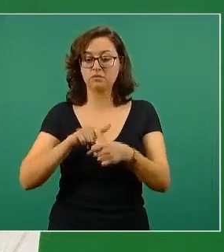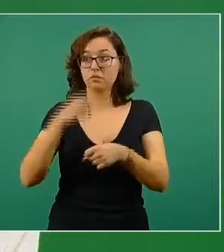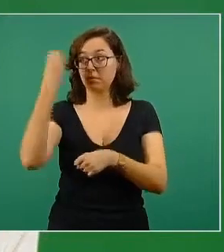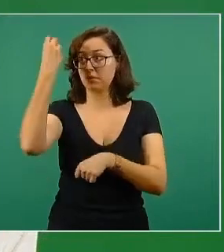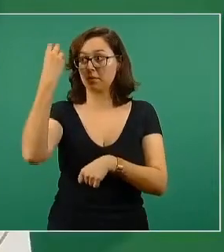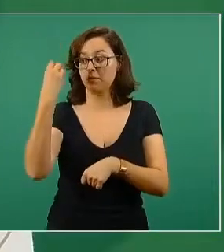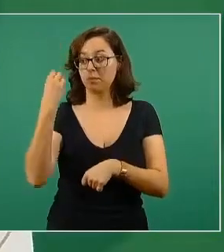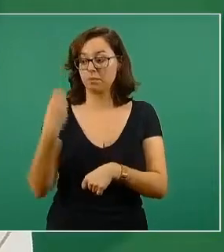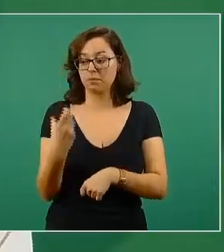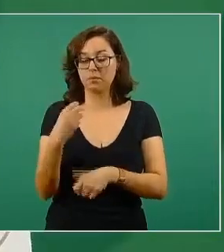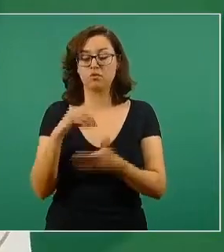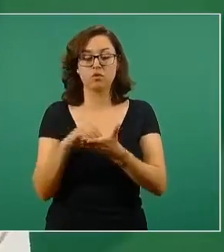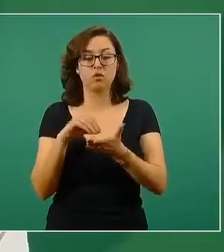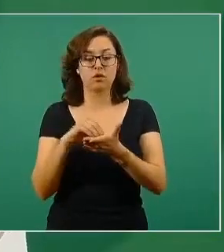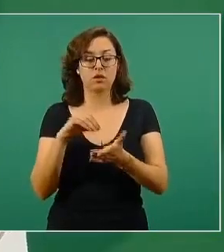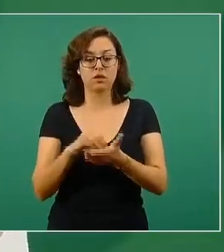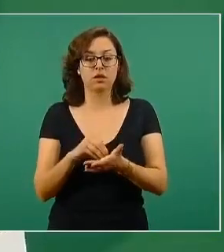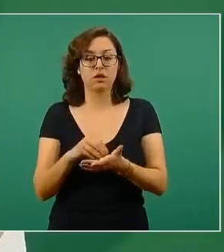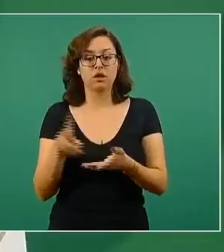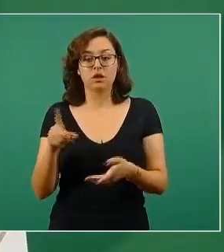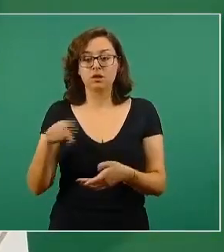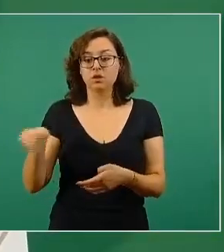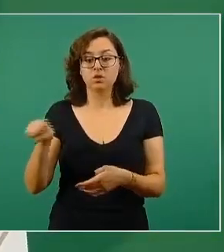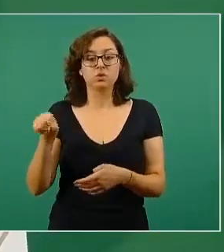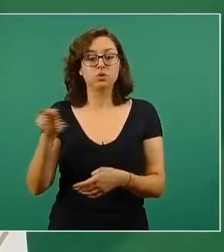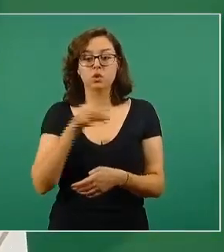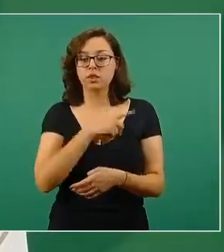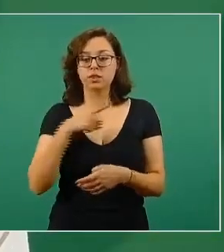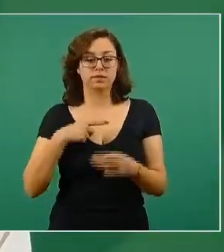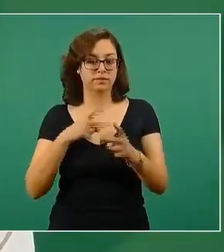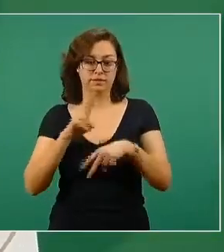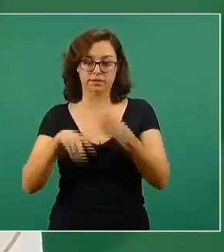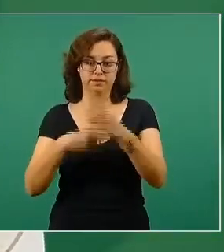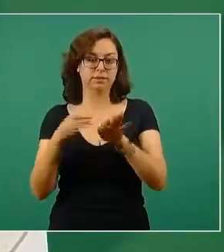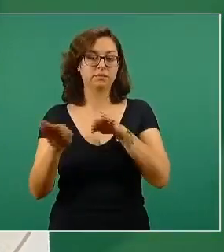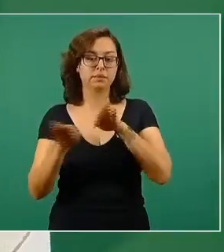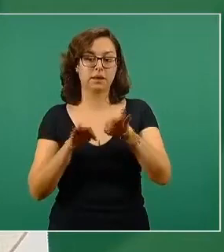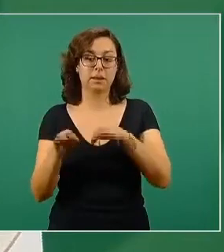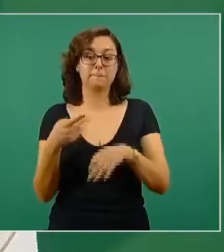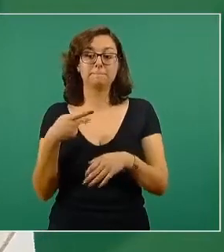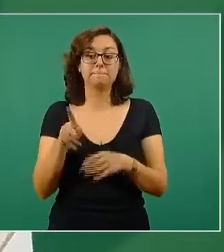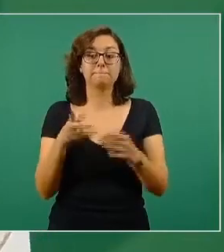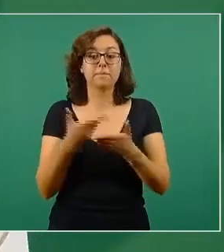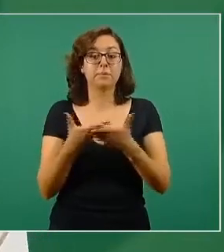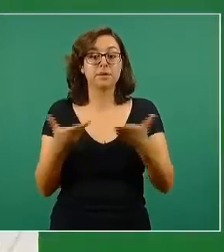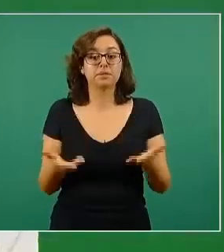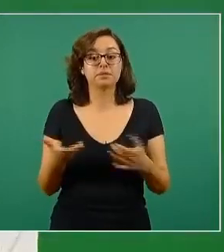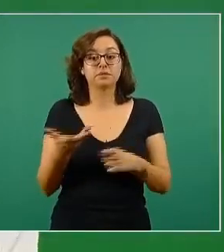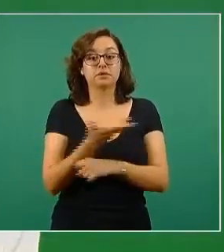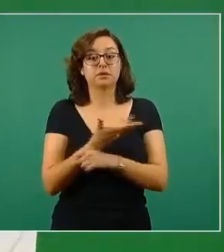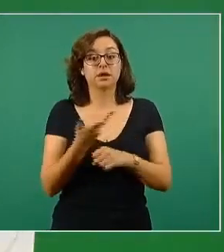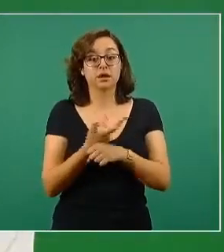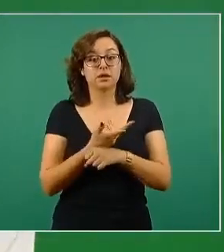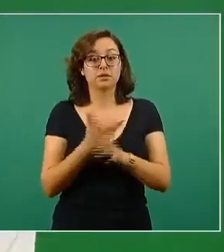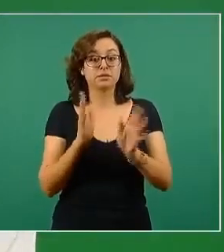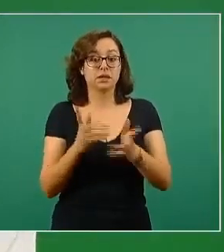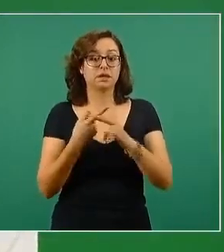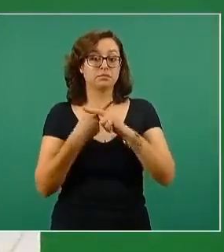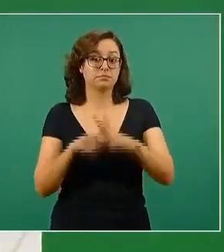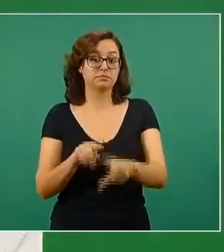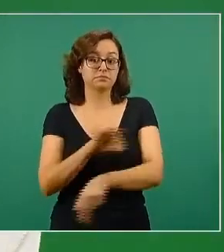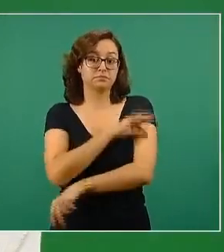nueva normalidad, que preferentemente no estuvieran en el campo de trabajo. Sin embargo, ahora tenemos una condición nueva que es la